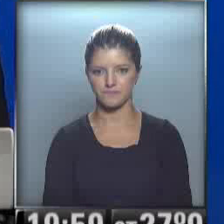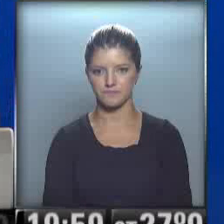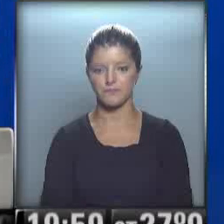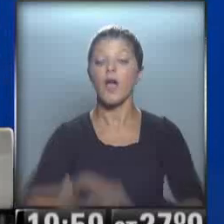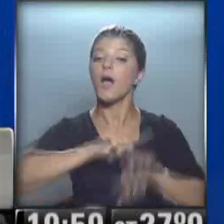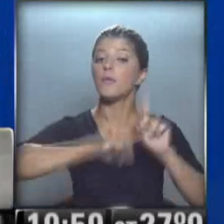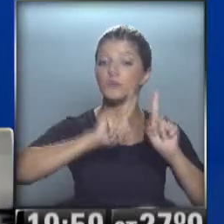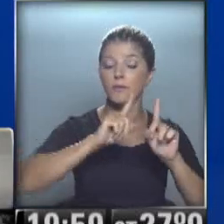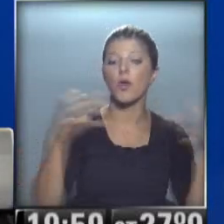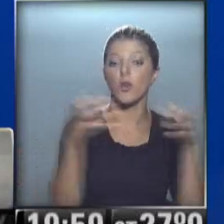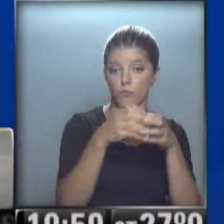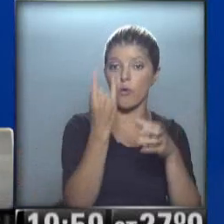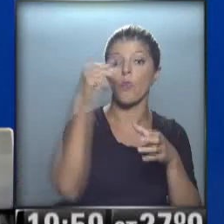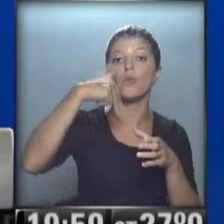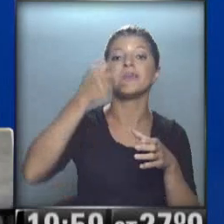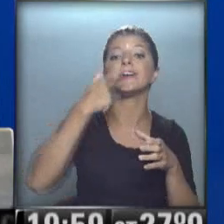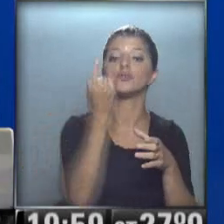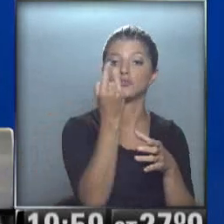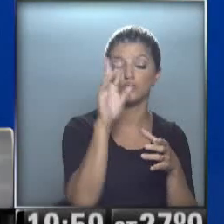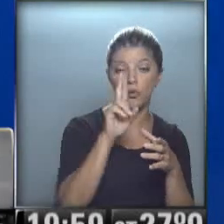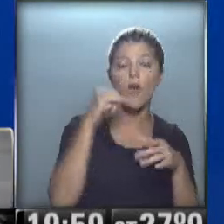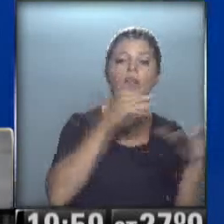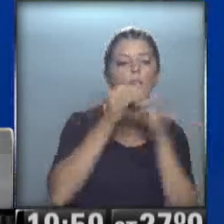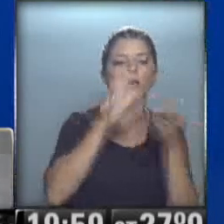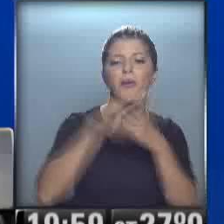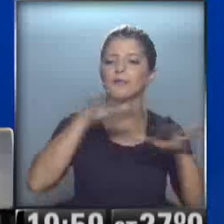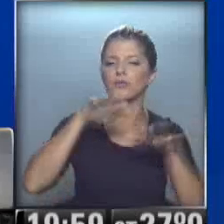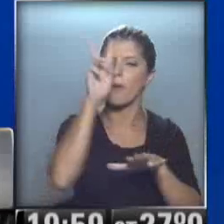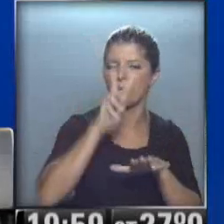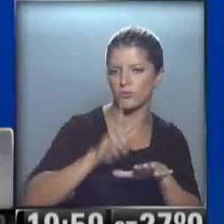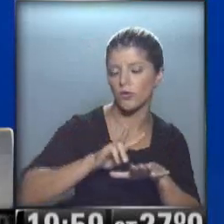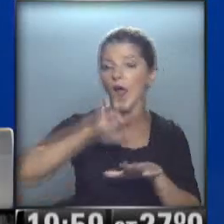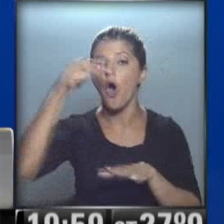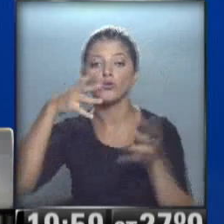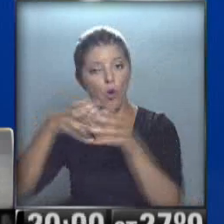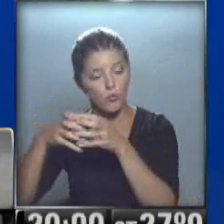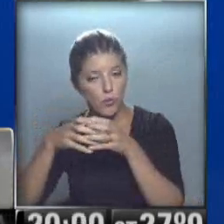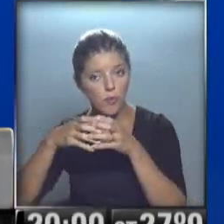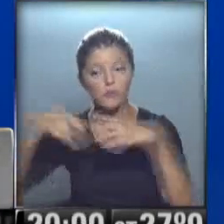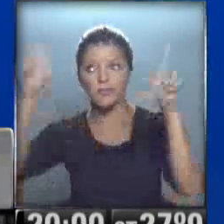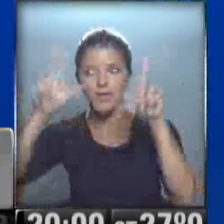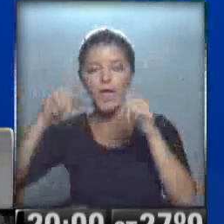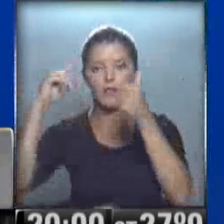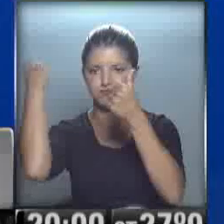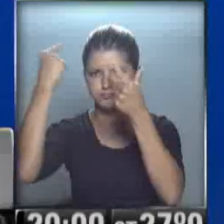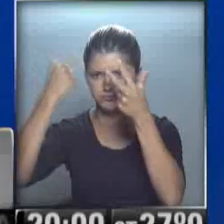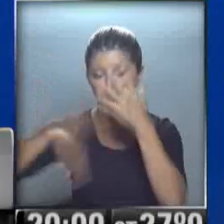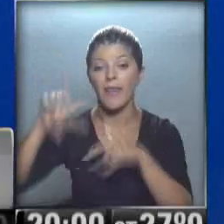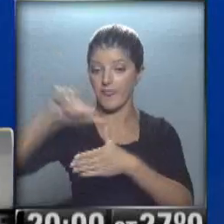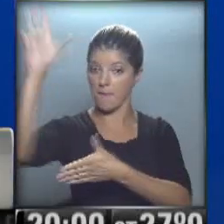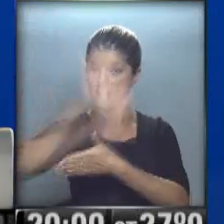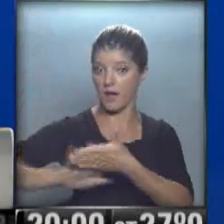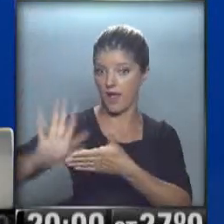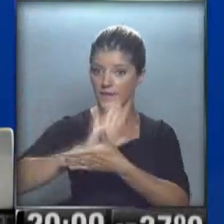Mientras UNASUR se reúne para discutir lo que pasa en Venezuela, hay una campaña de varios grupos de medios de comunicación de América